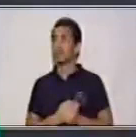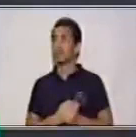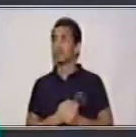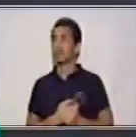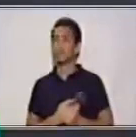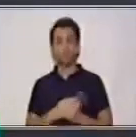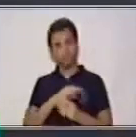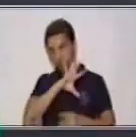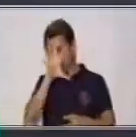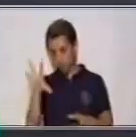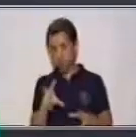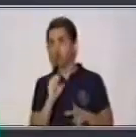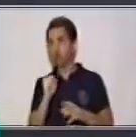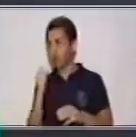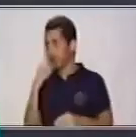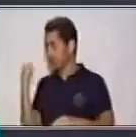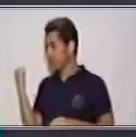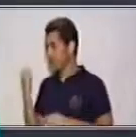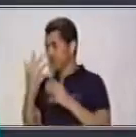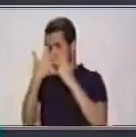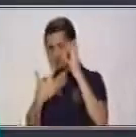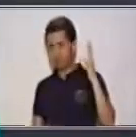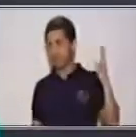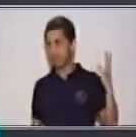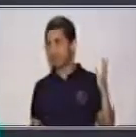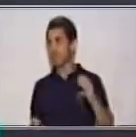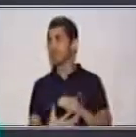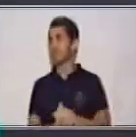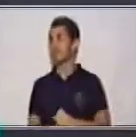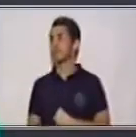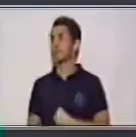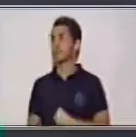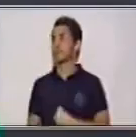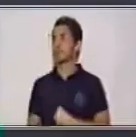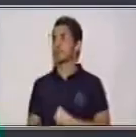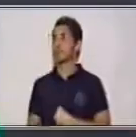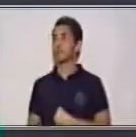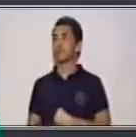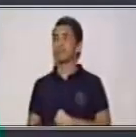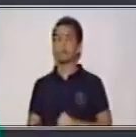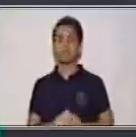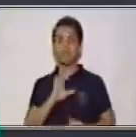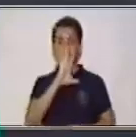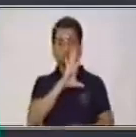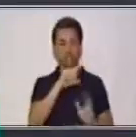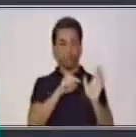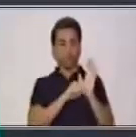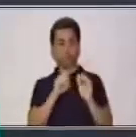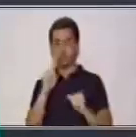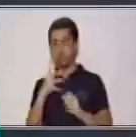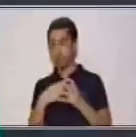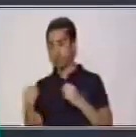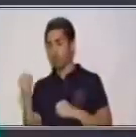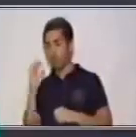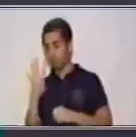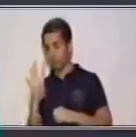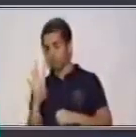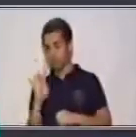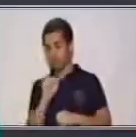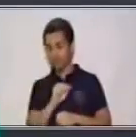realizar la operación que nos queda aquí indicada. Y tenemos 5 menos 1, 4.